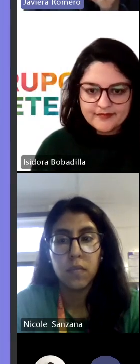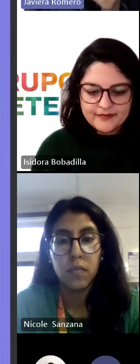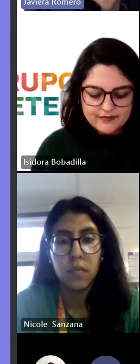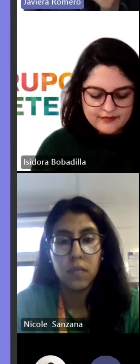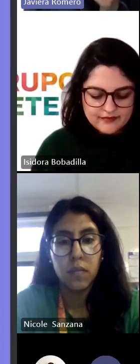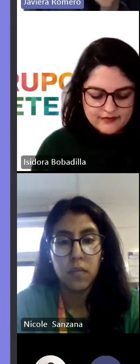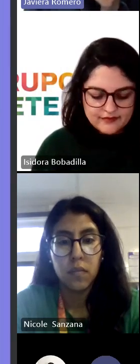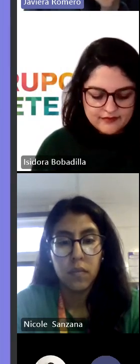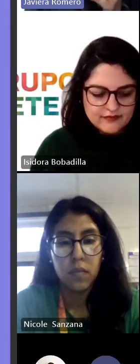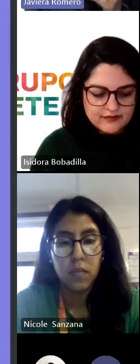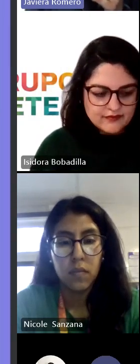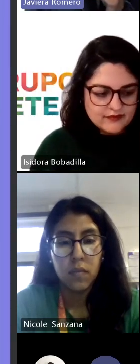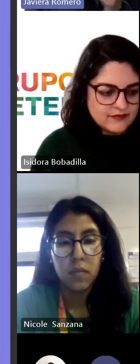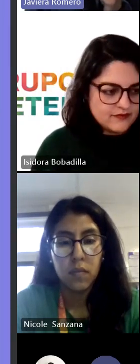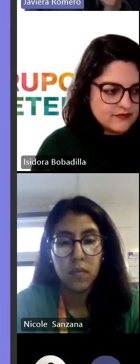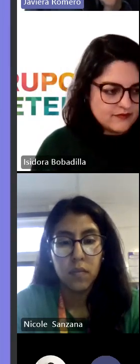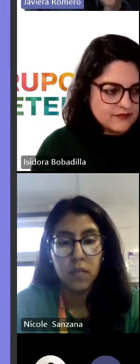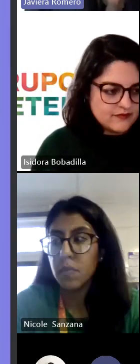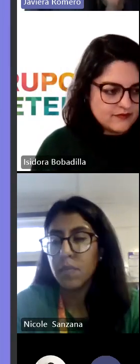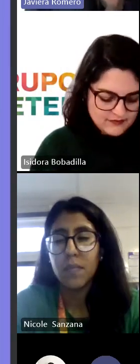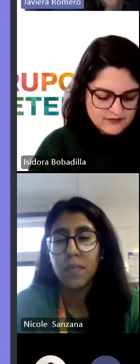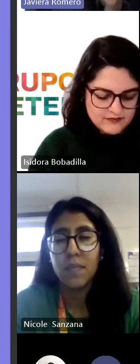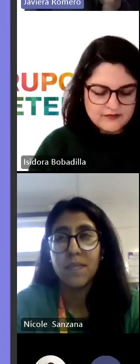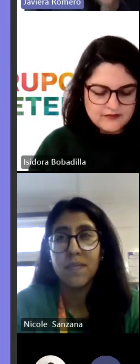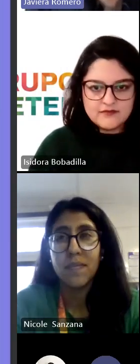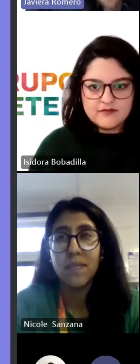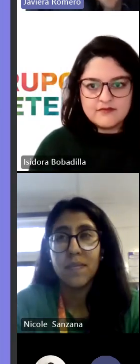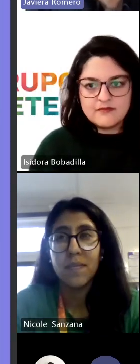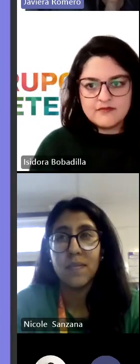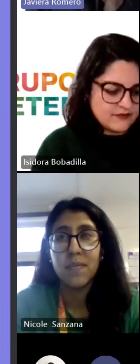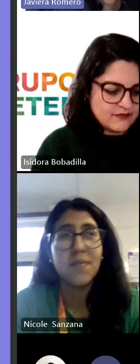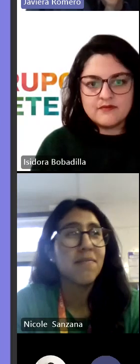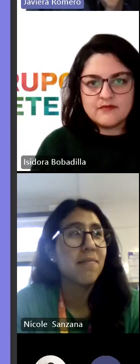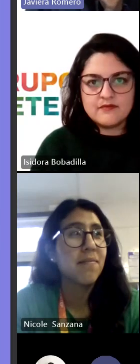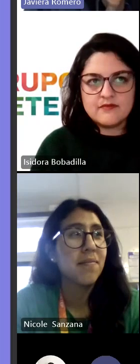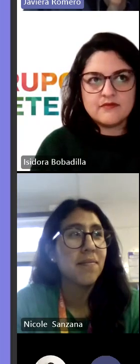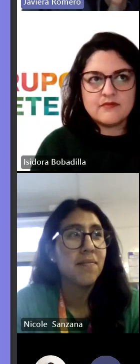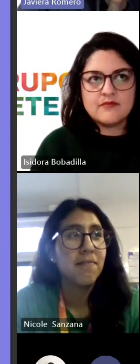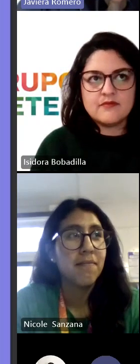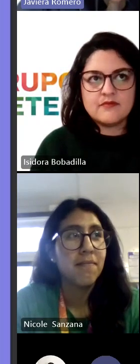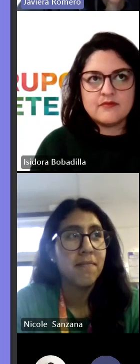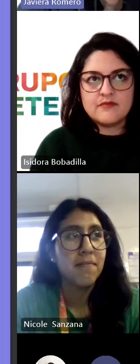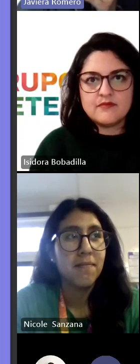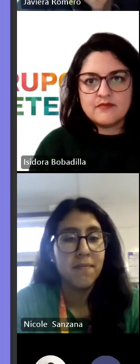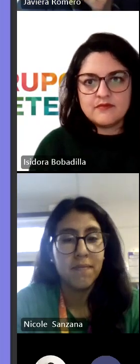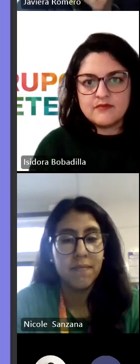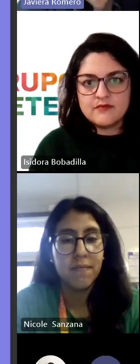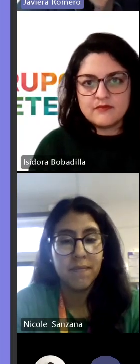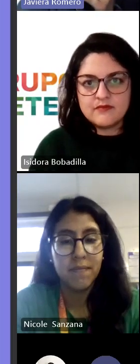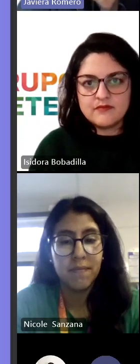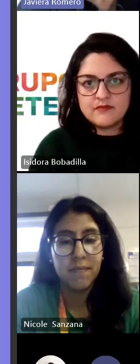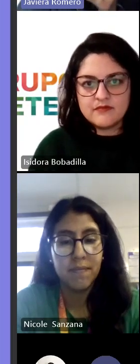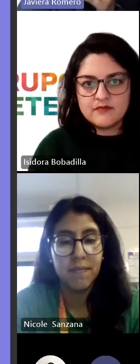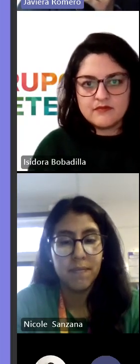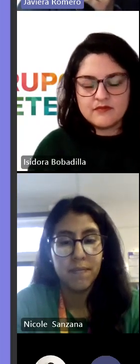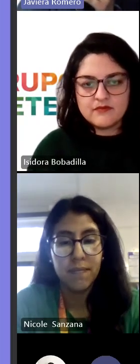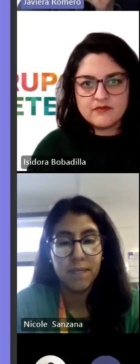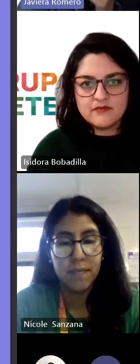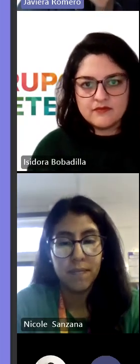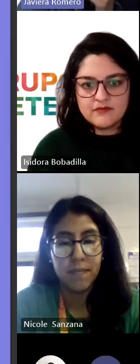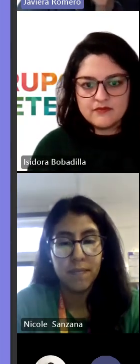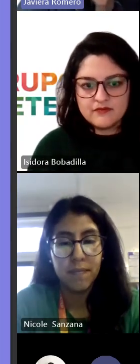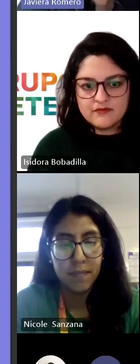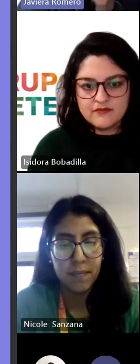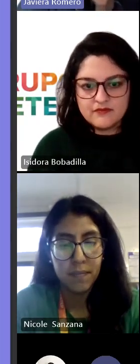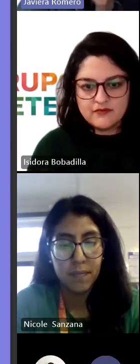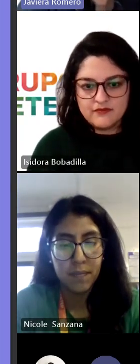presentación, ¿ya? Y el llamado es a que pidamos ayuda si sientes que la necesitas. Quiero recordar que